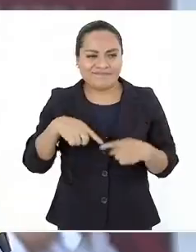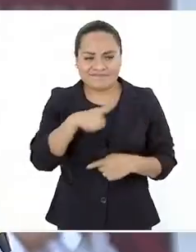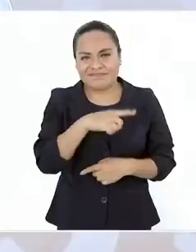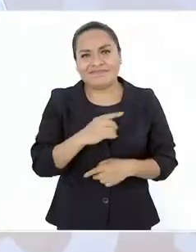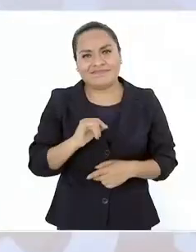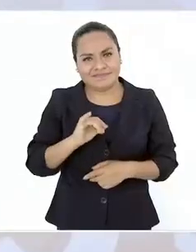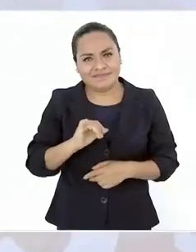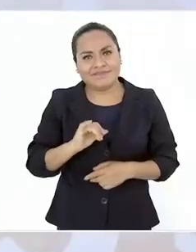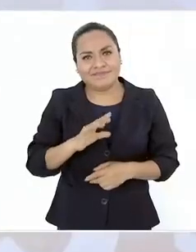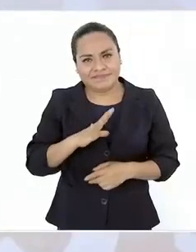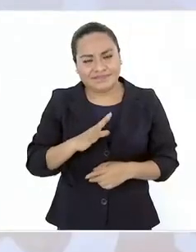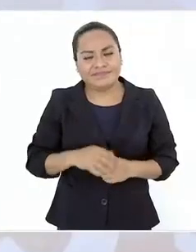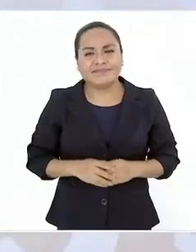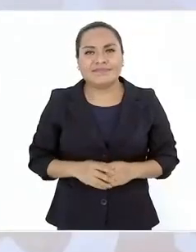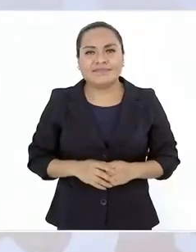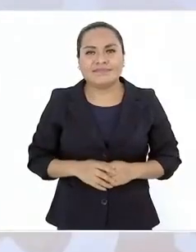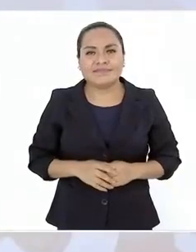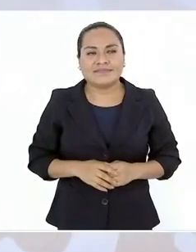que